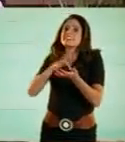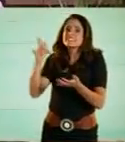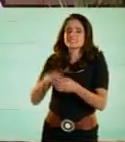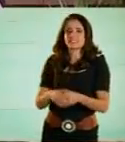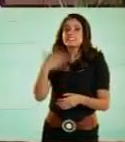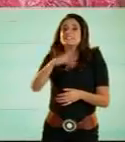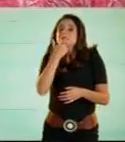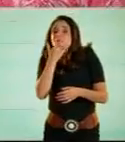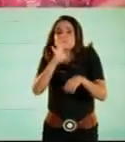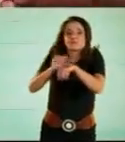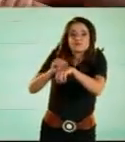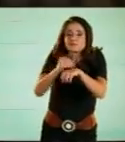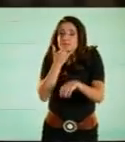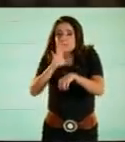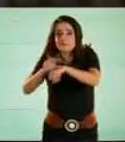nada.